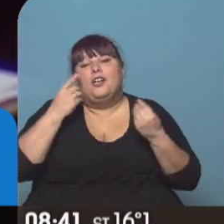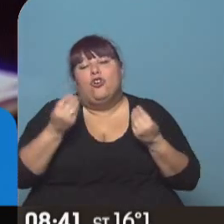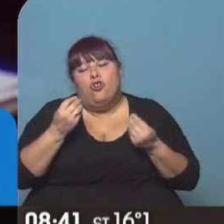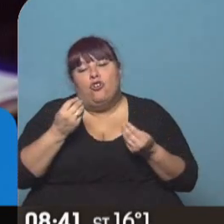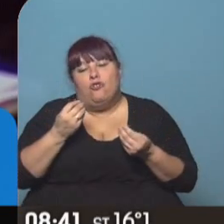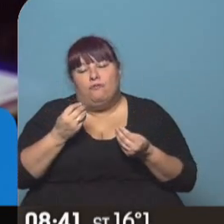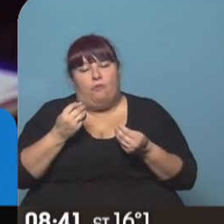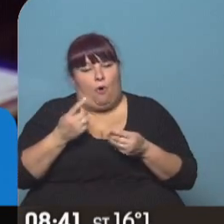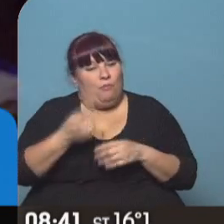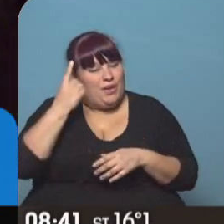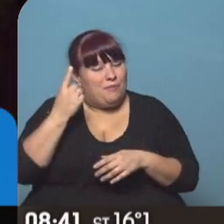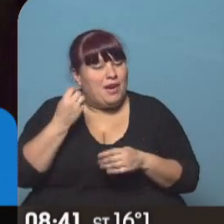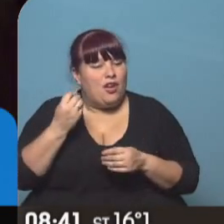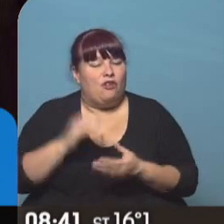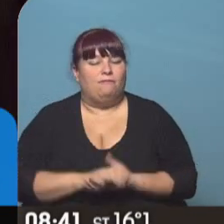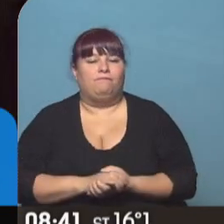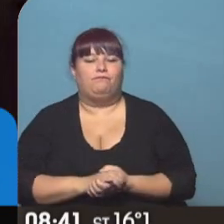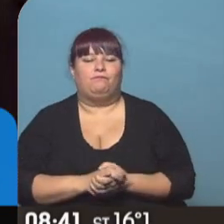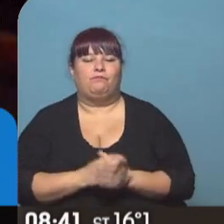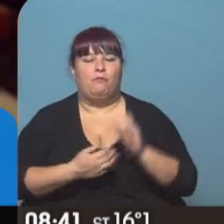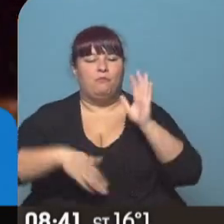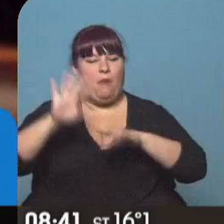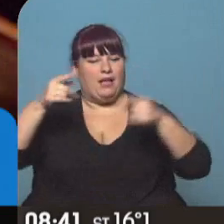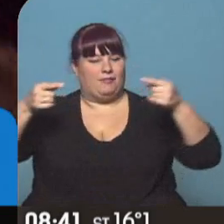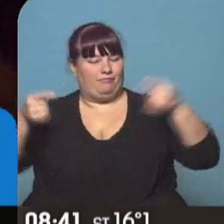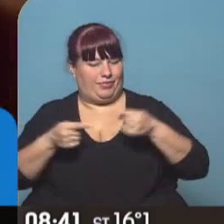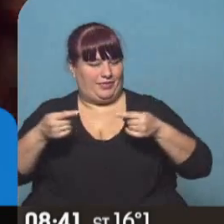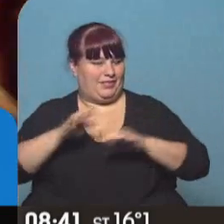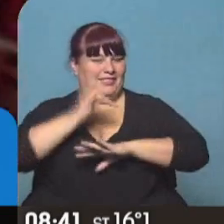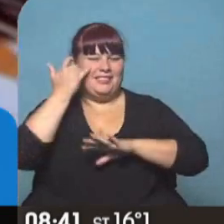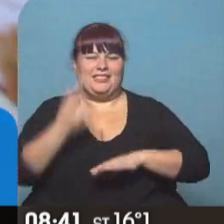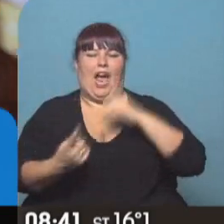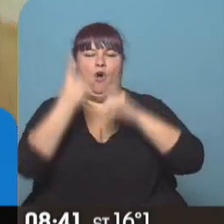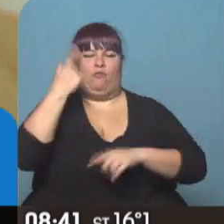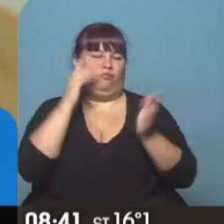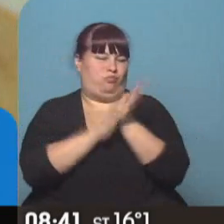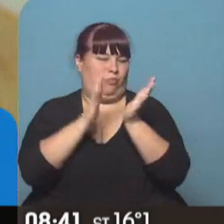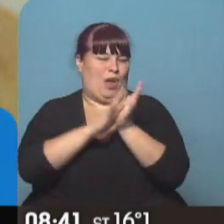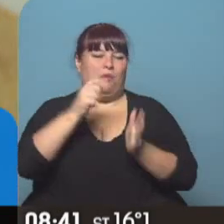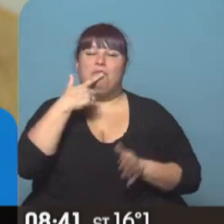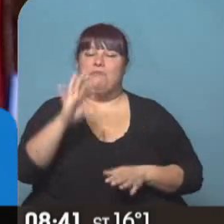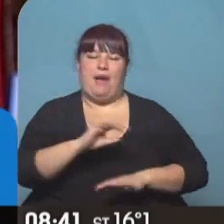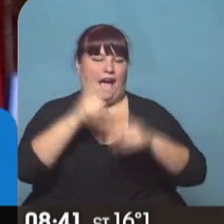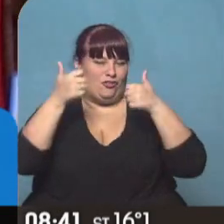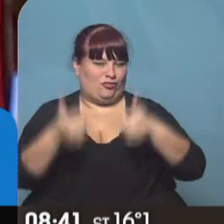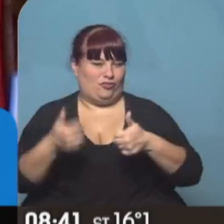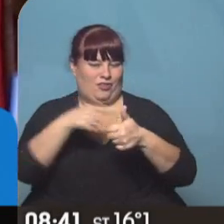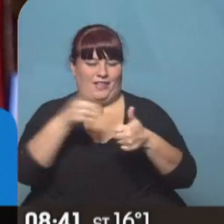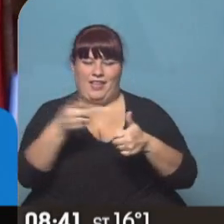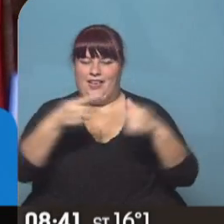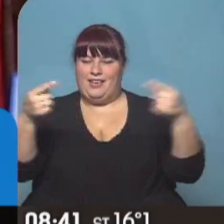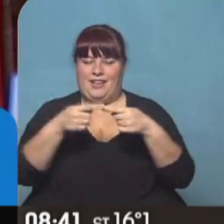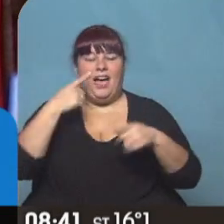producen en primer lugar una mayor polarización porque ya hay una primera muestra que fueron las pasos y las tendencias naturales